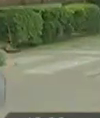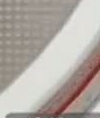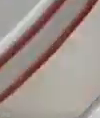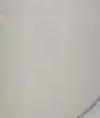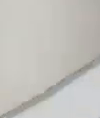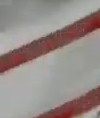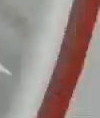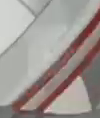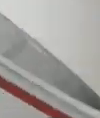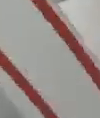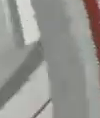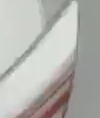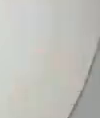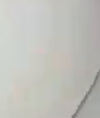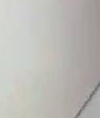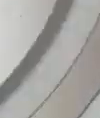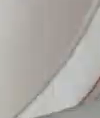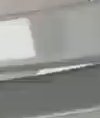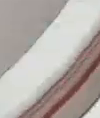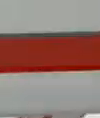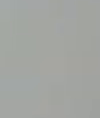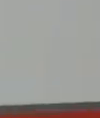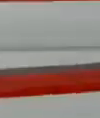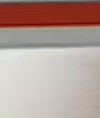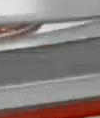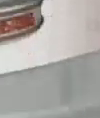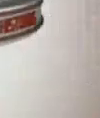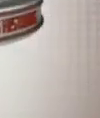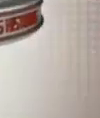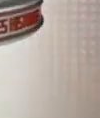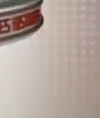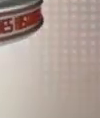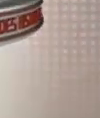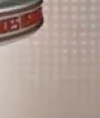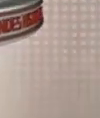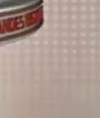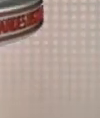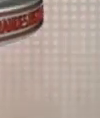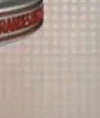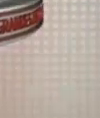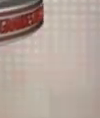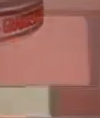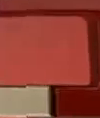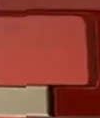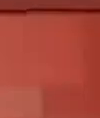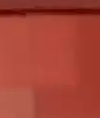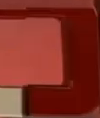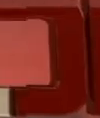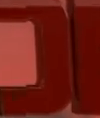demandas. En instantes, en Al Día.